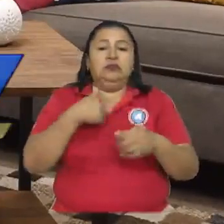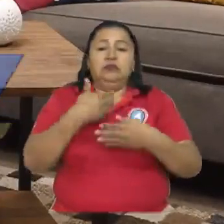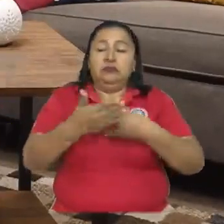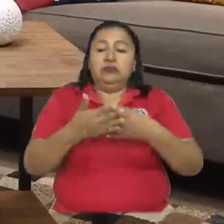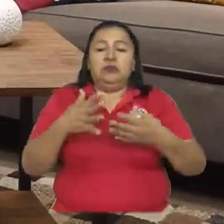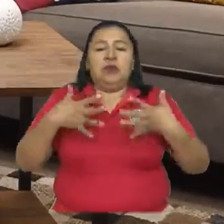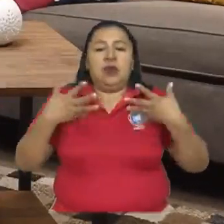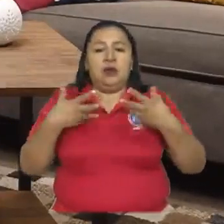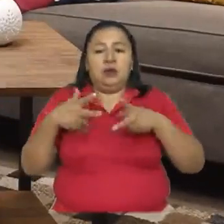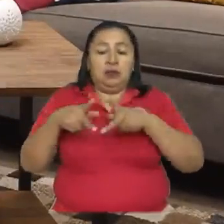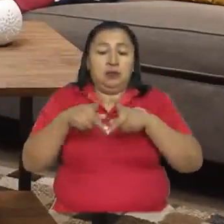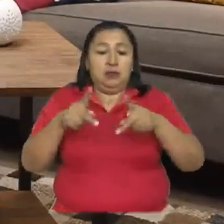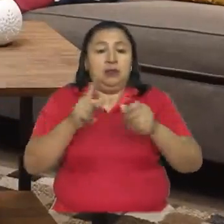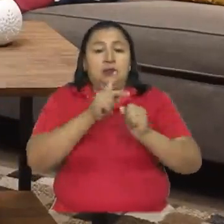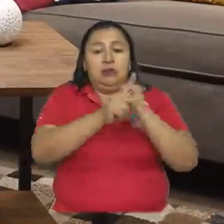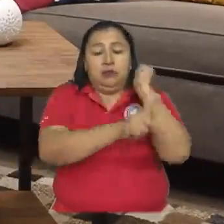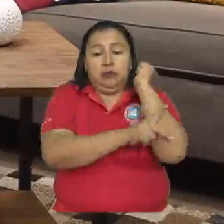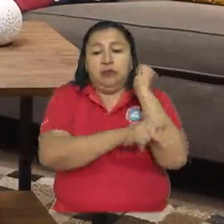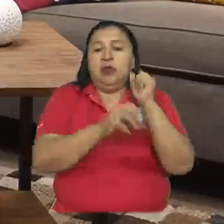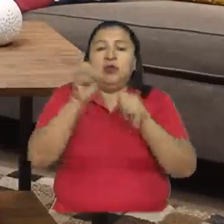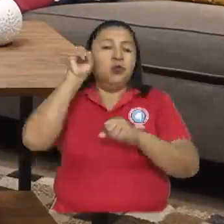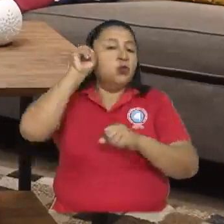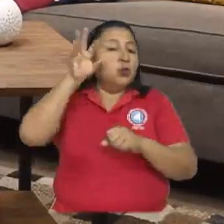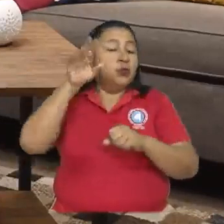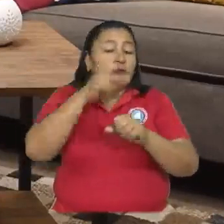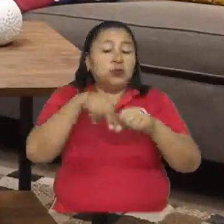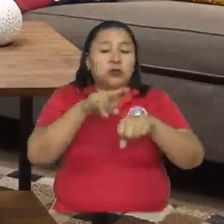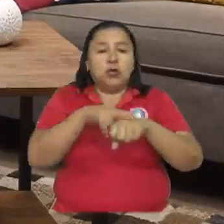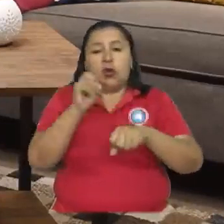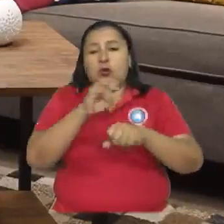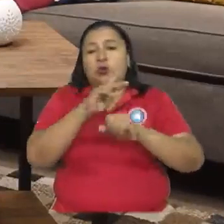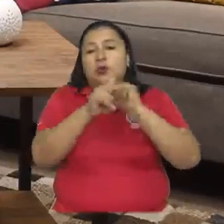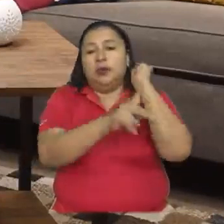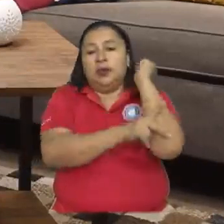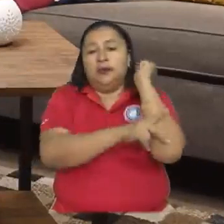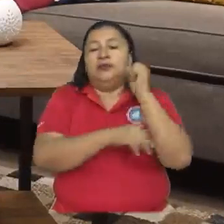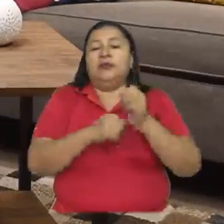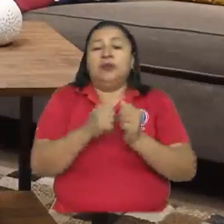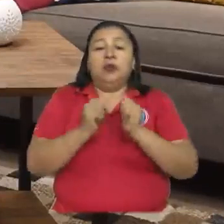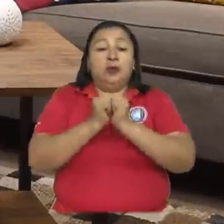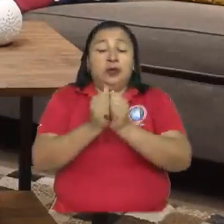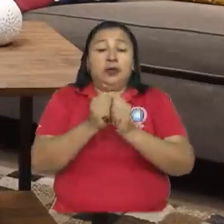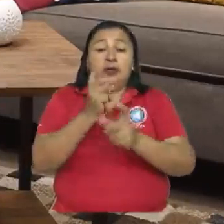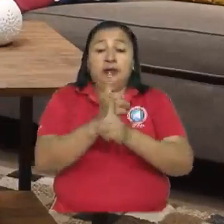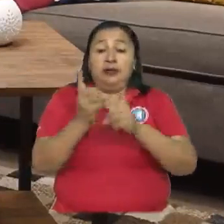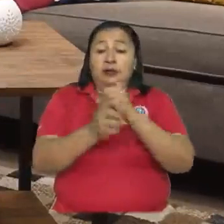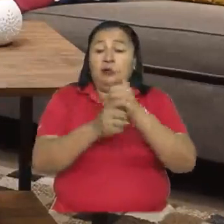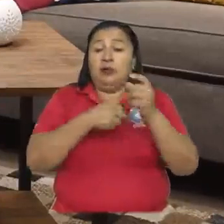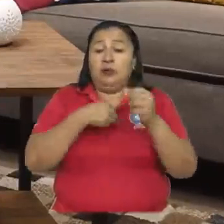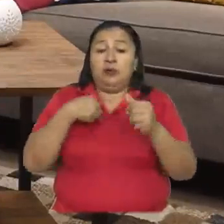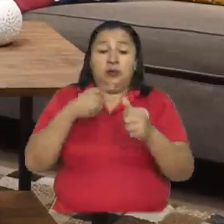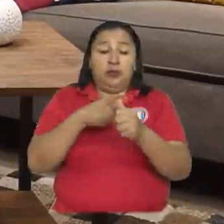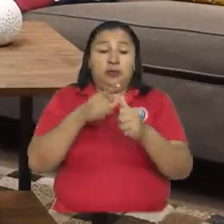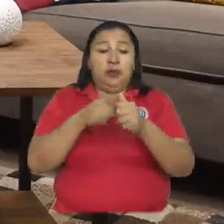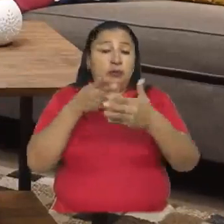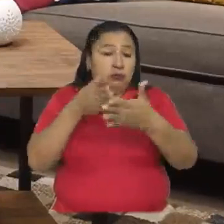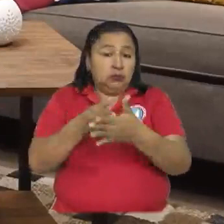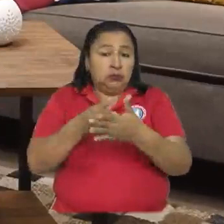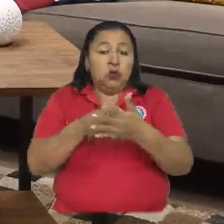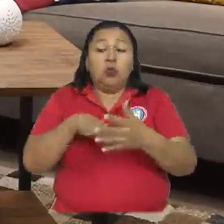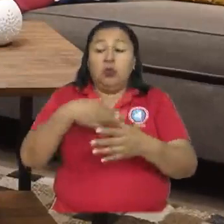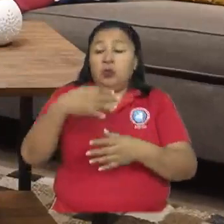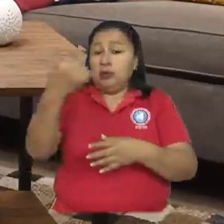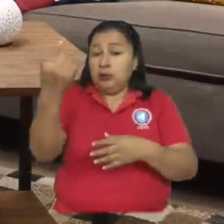nuestro país, de nuestro, que ya sean turistas nacionales o extranjeros. Compañera, tenemos que hacer nuestra primera pausa y al volver quisiera